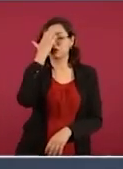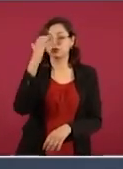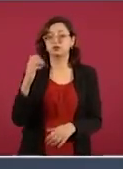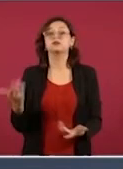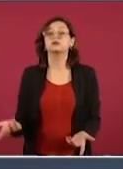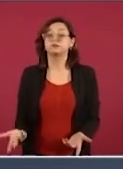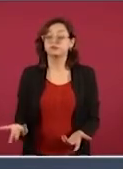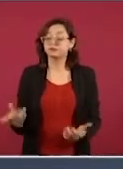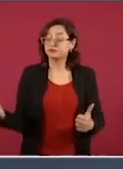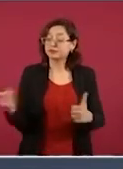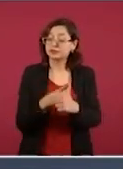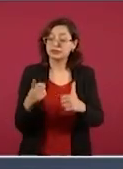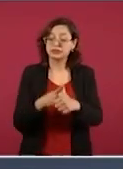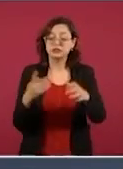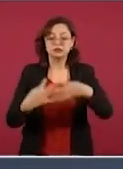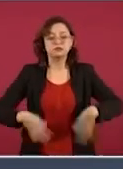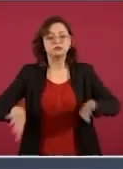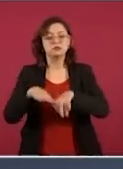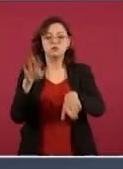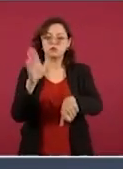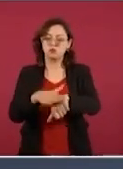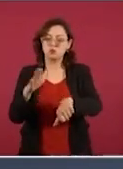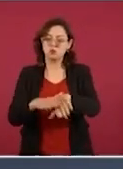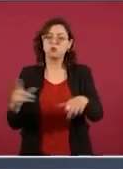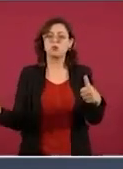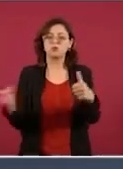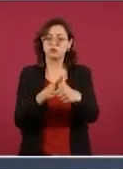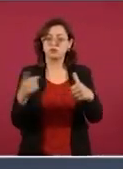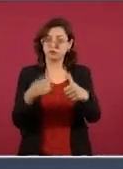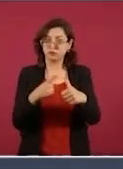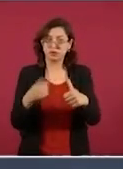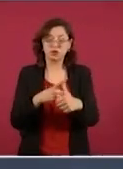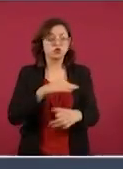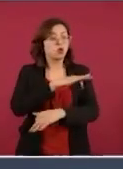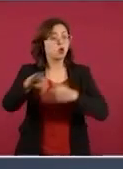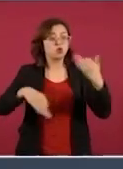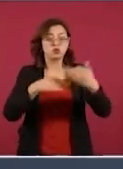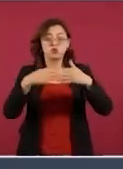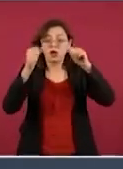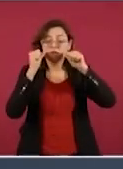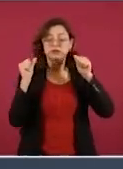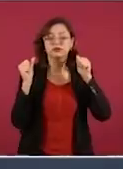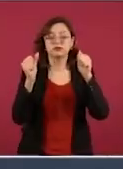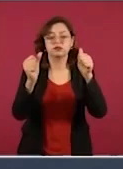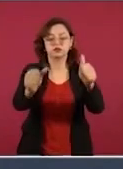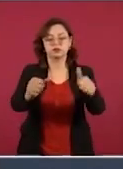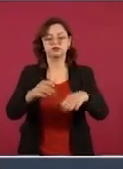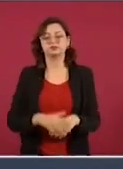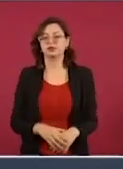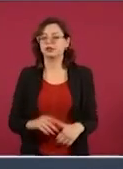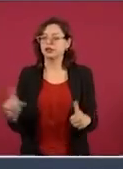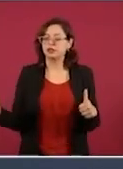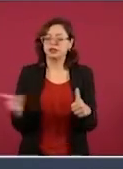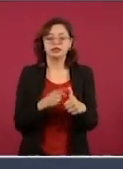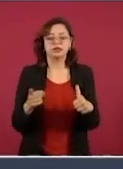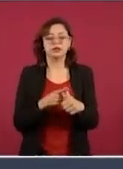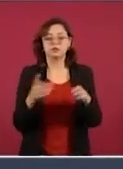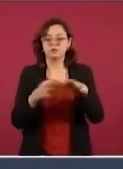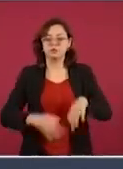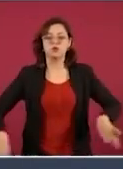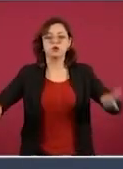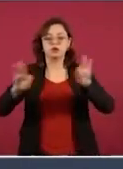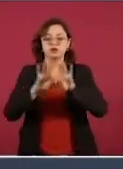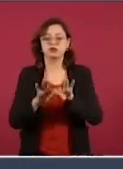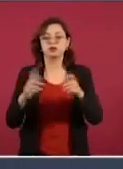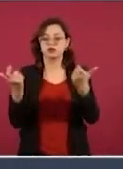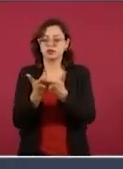oiga bien y que se oiga lejos, un factor principal para el